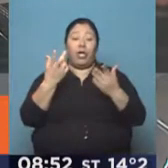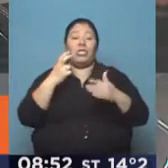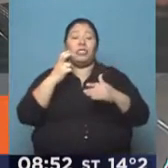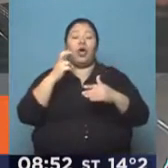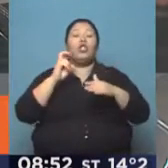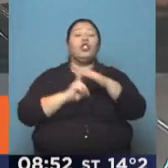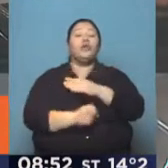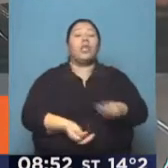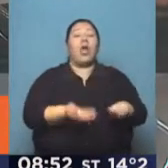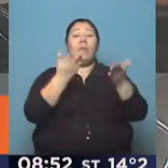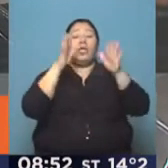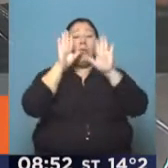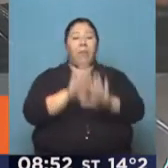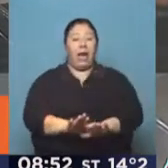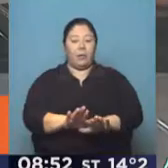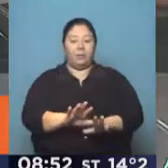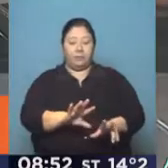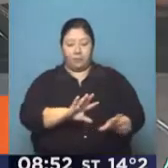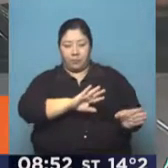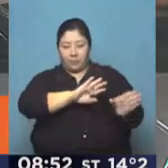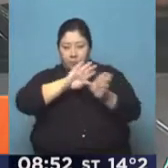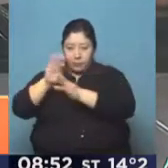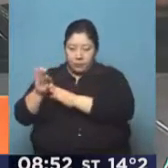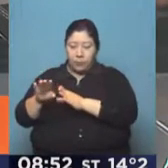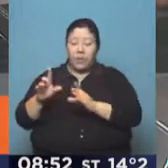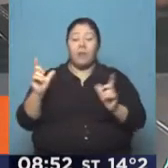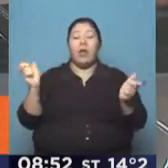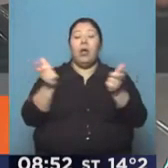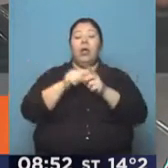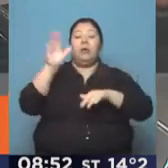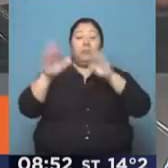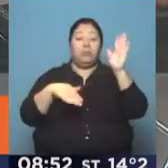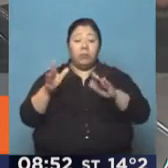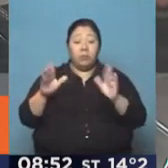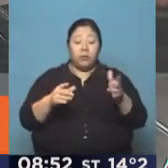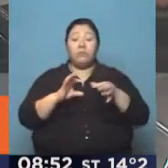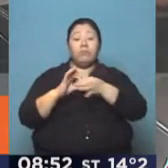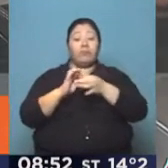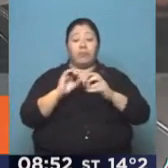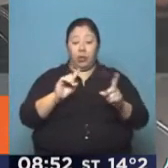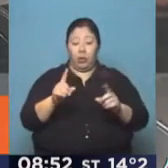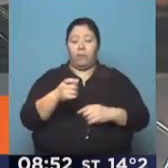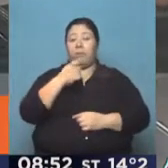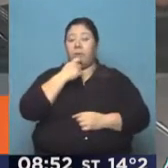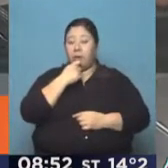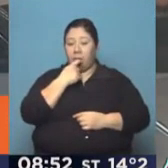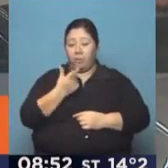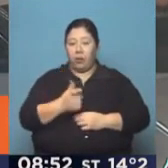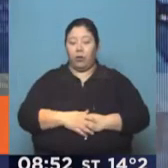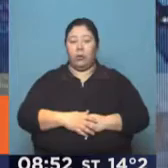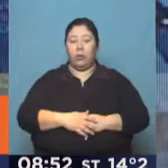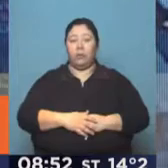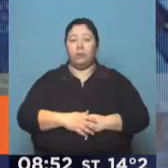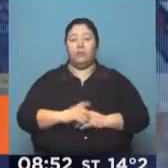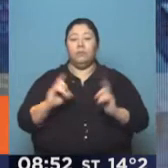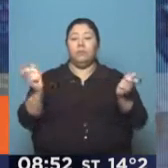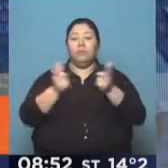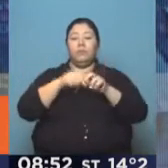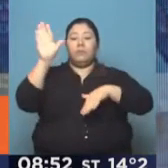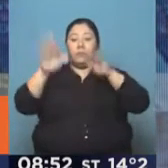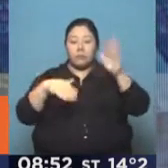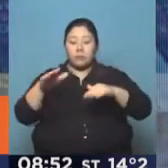en sí no cumplió un papel vinculante bueno ahora estas audiencias tampoco para nosotros una audiencia pública si se quiere que se dio en la